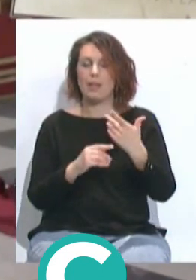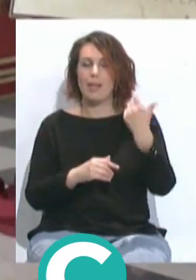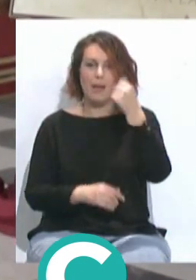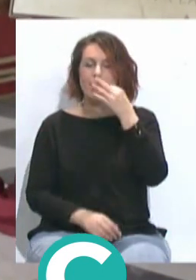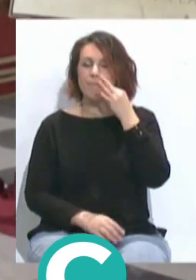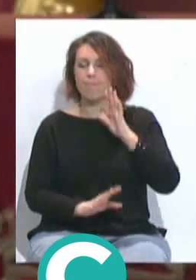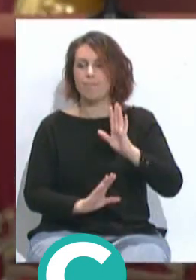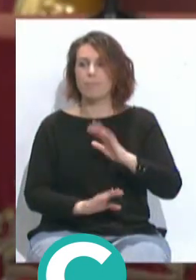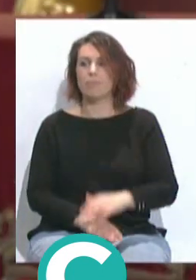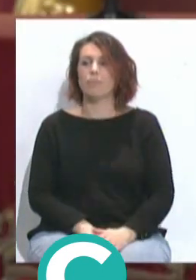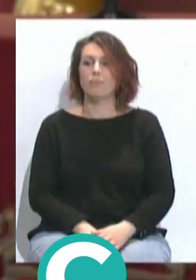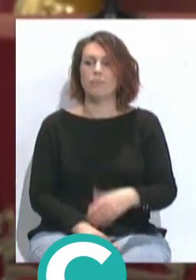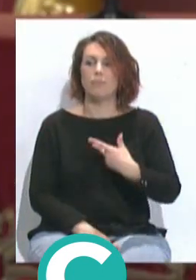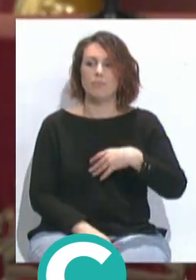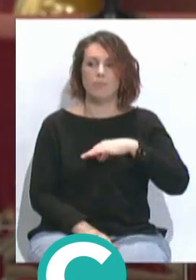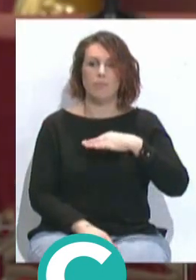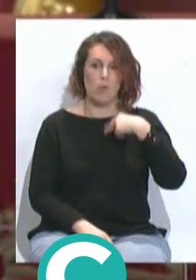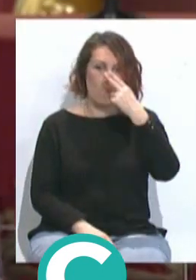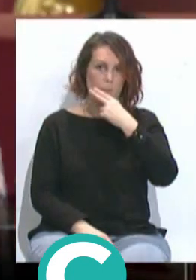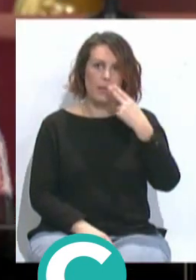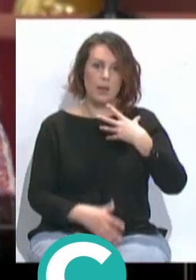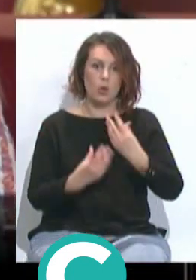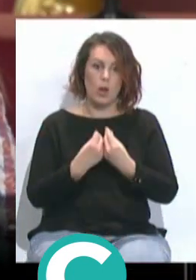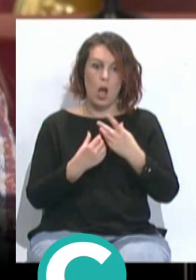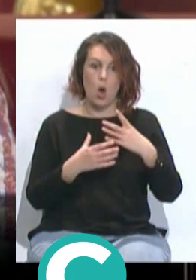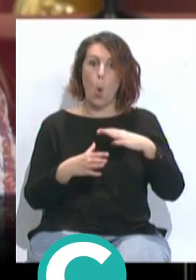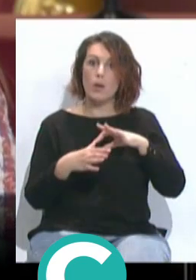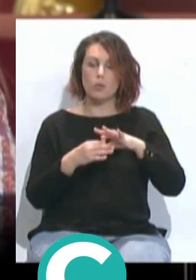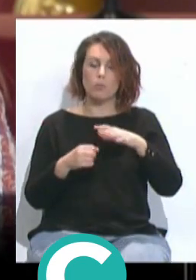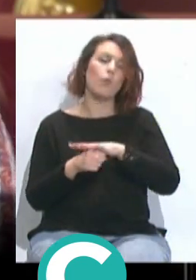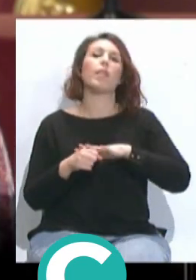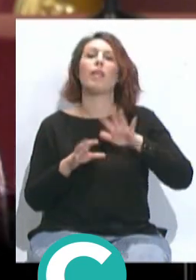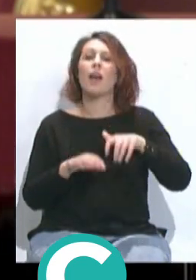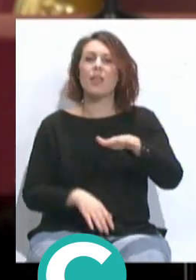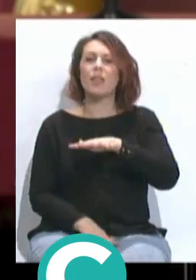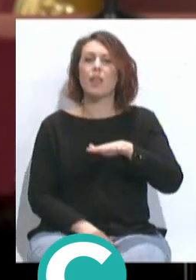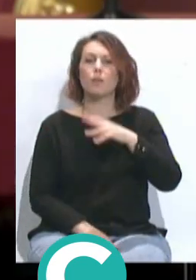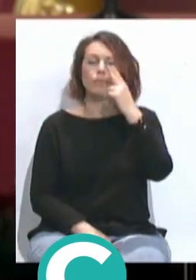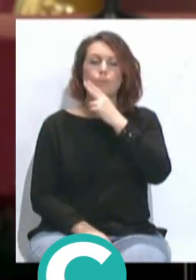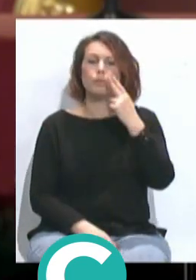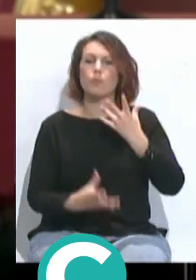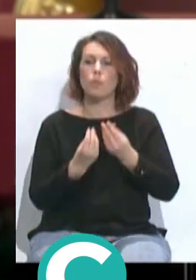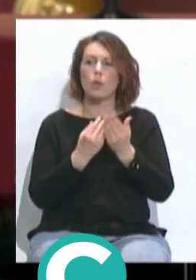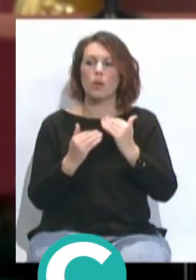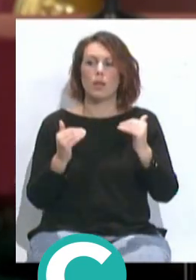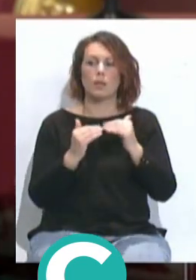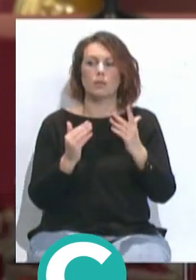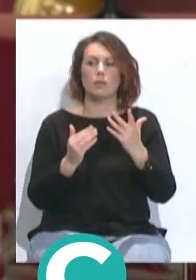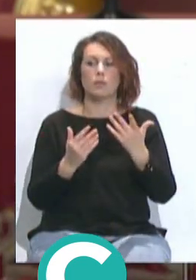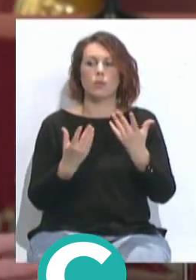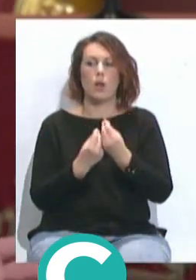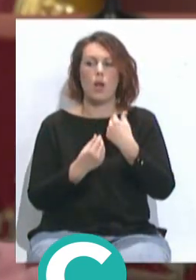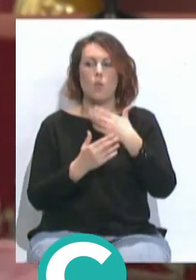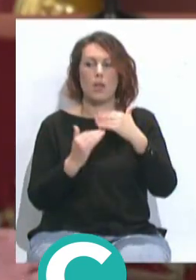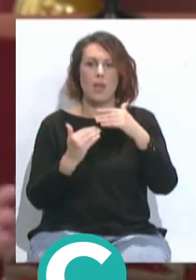género. Son unas medallas comprometidas con la cohesión en la provincia de Cádiz comprometidas con la igualdad con la